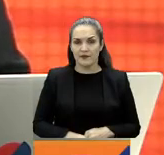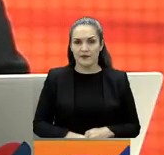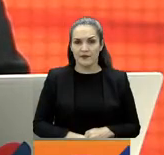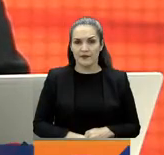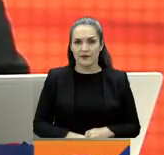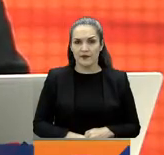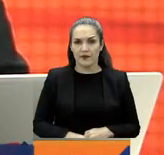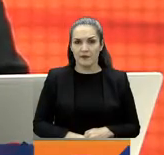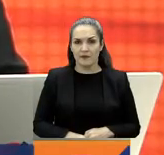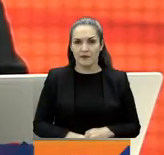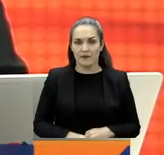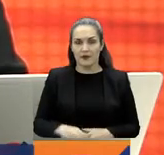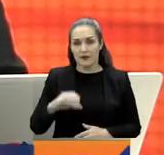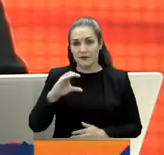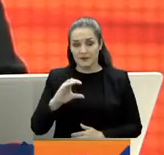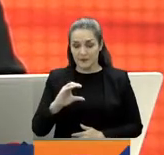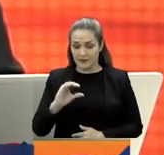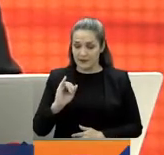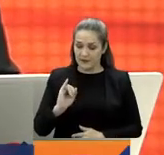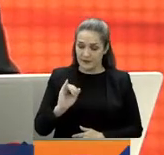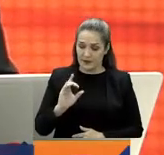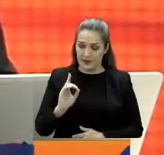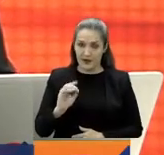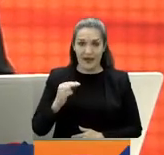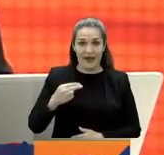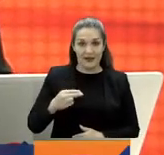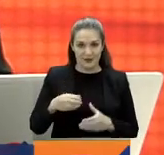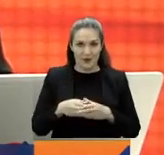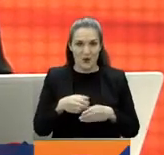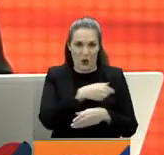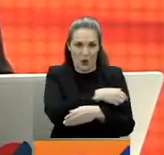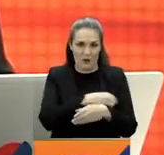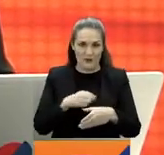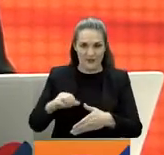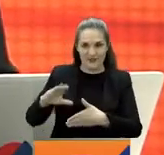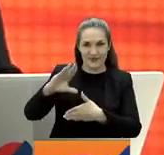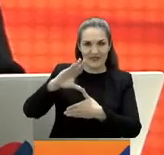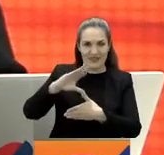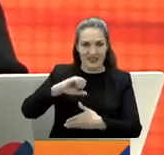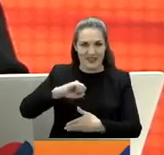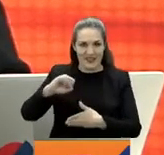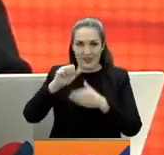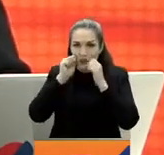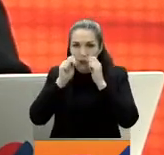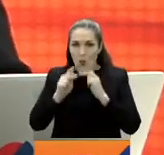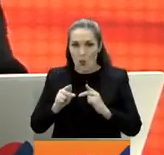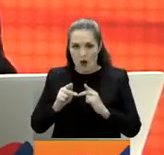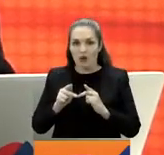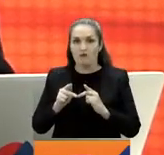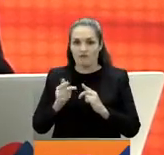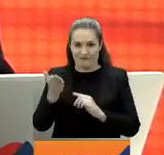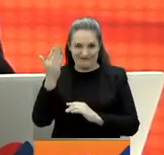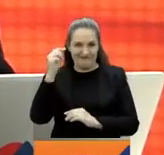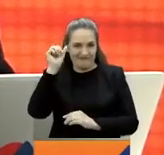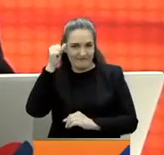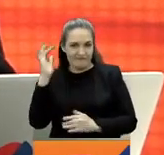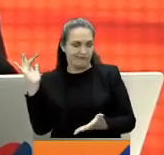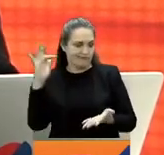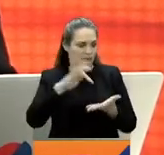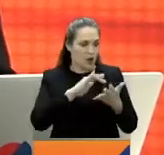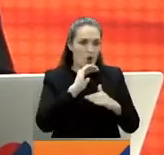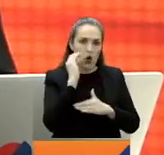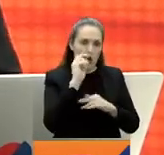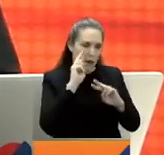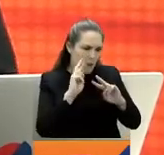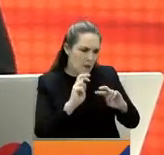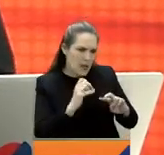La Comisión Interamericana de Derechos Humanos entregó esta mañana el informe tras su visita de trabajo a Colombia en medio de las jornadas del paro nacional.